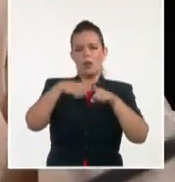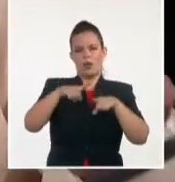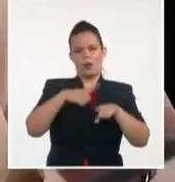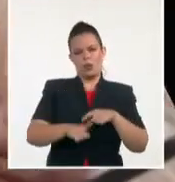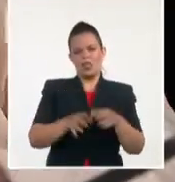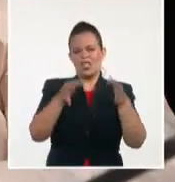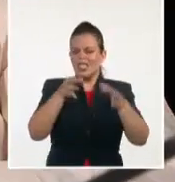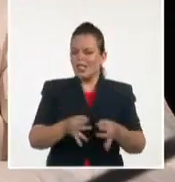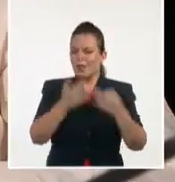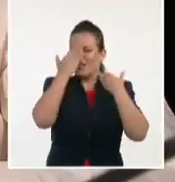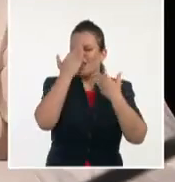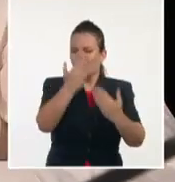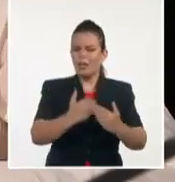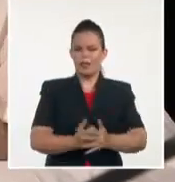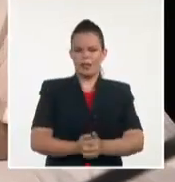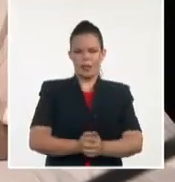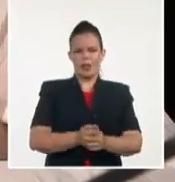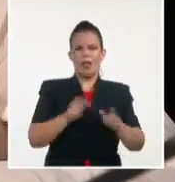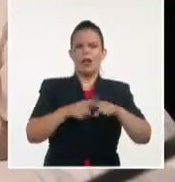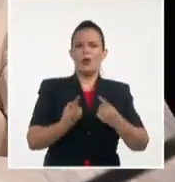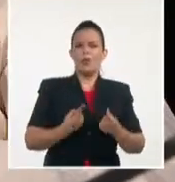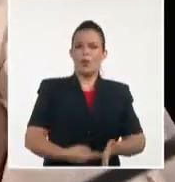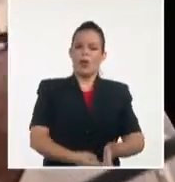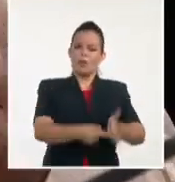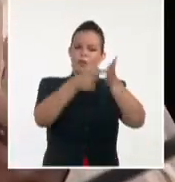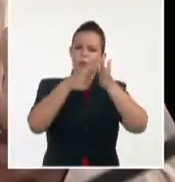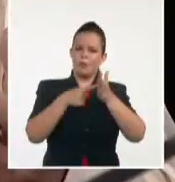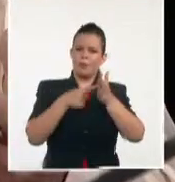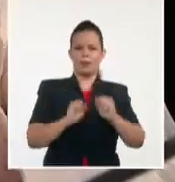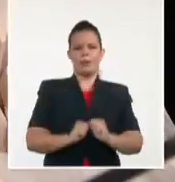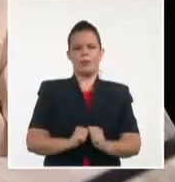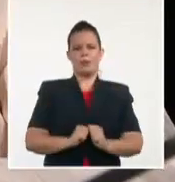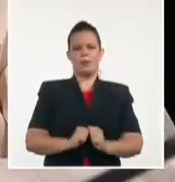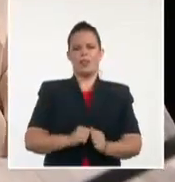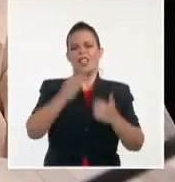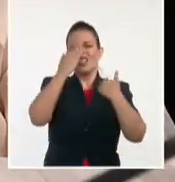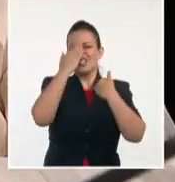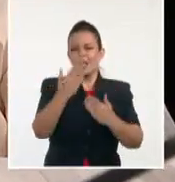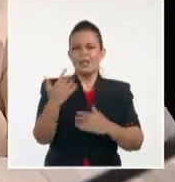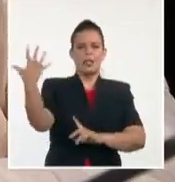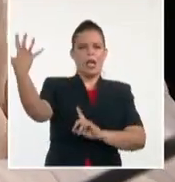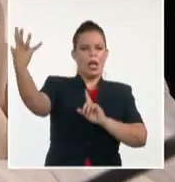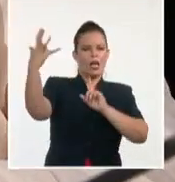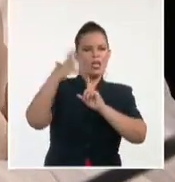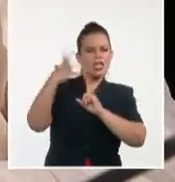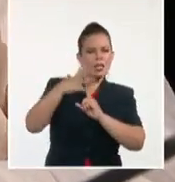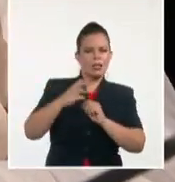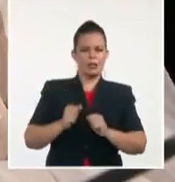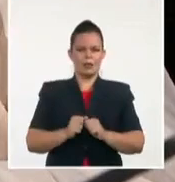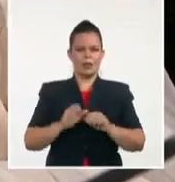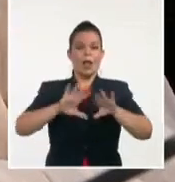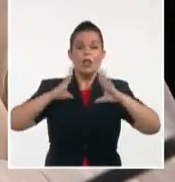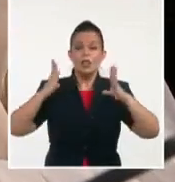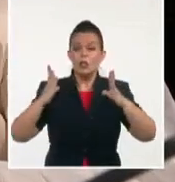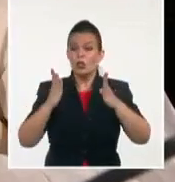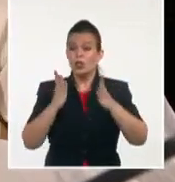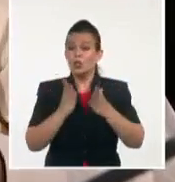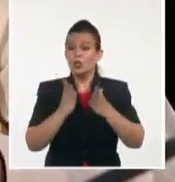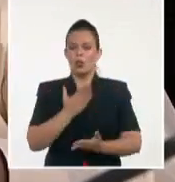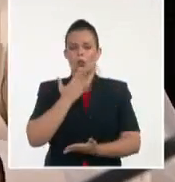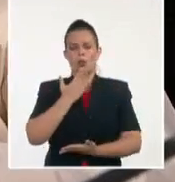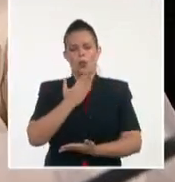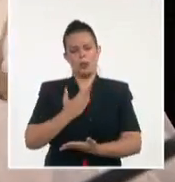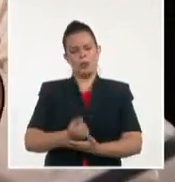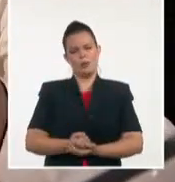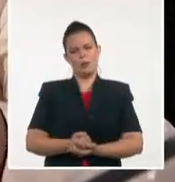han elogiado y a los que nos han criticado. Todas las informaciones son muy valiosas y lo que les podemos asegurar